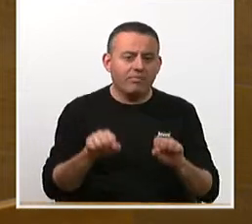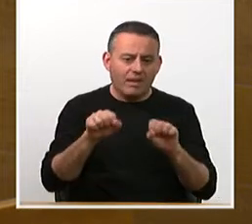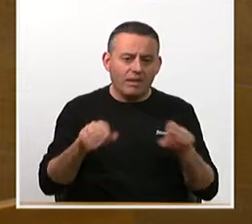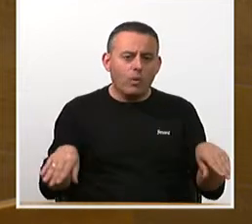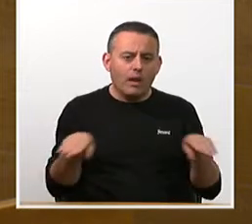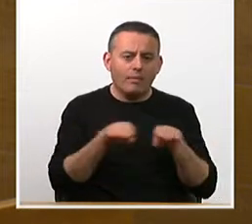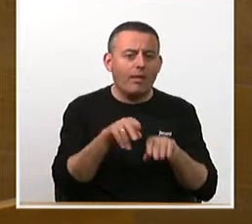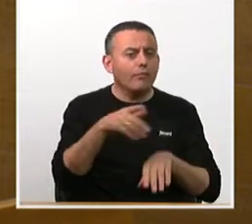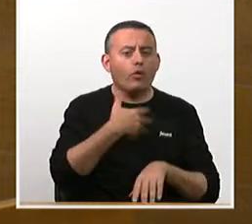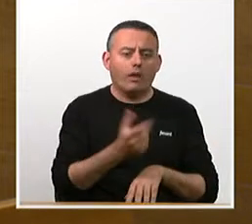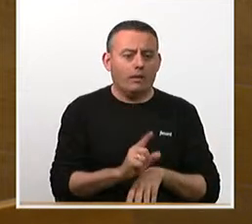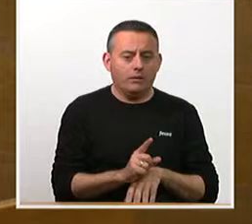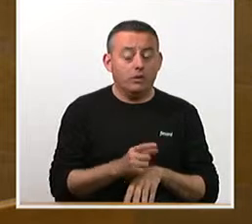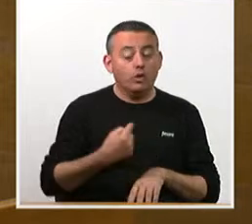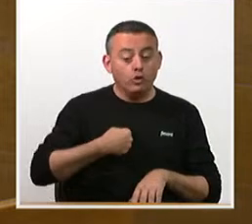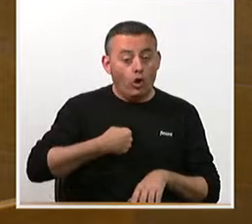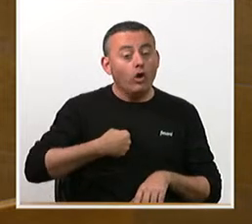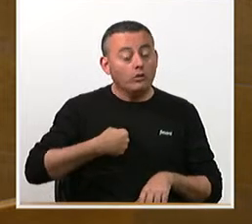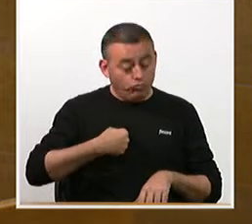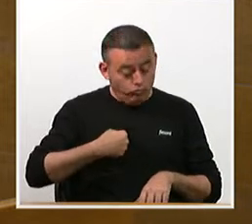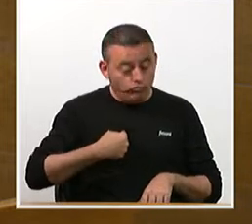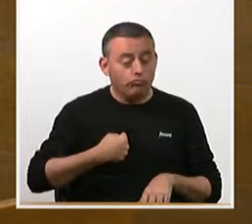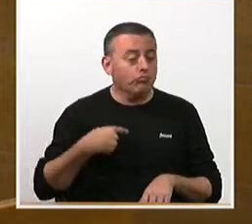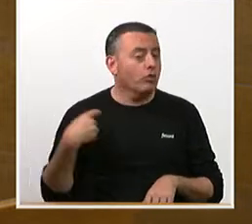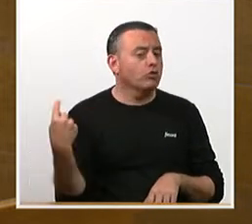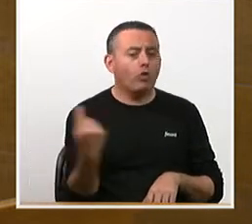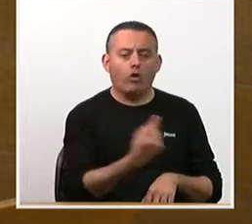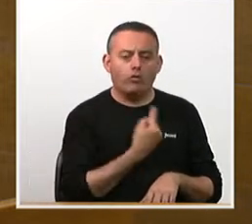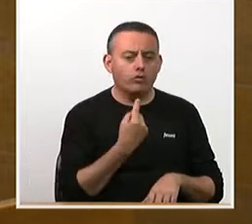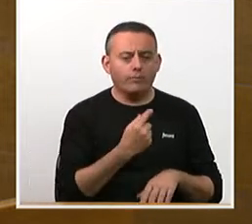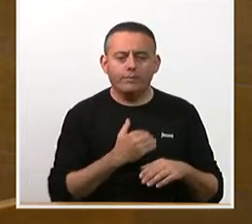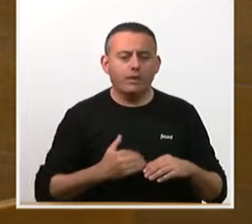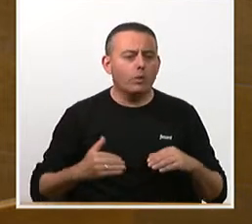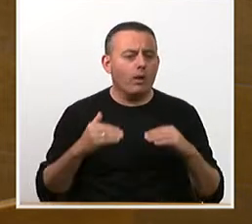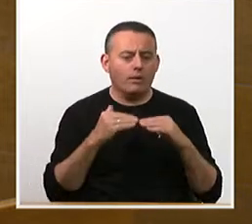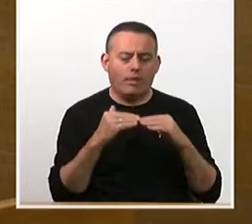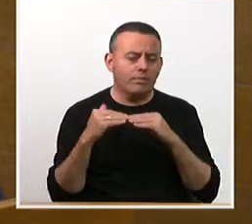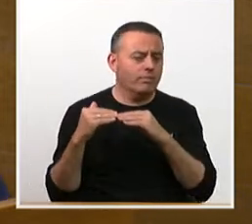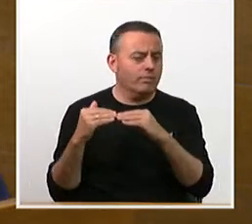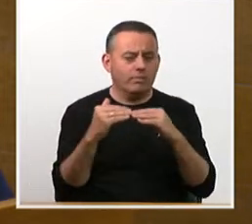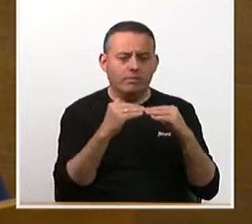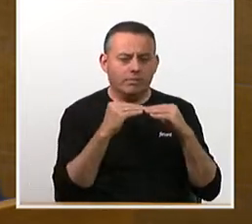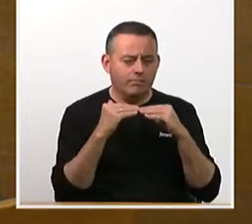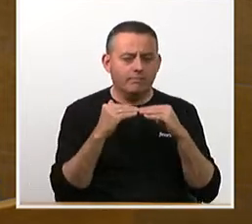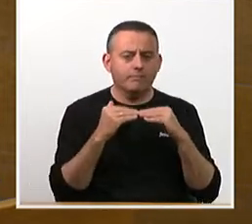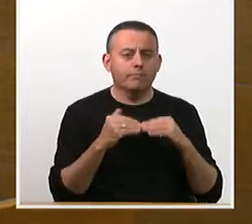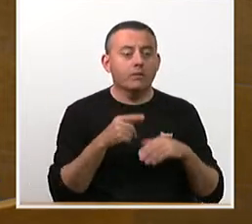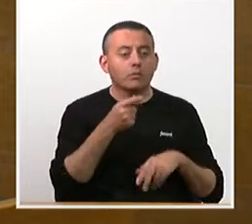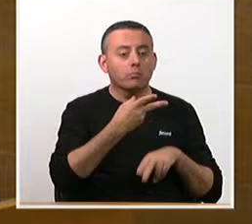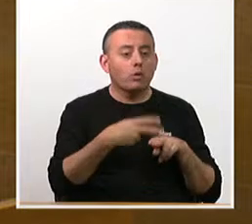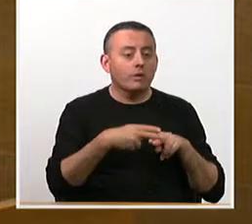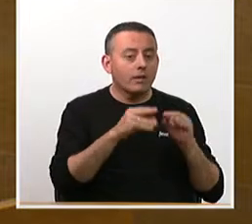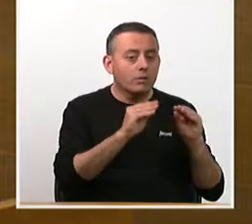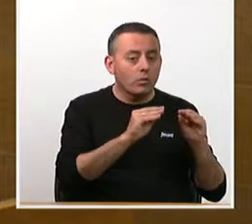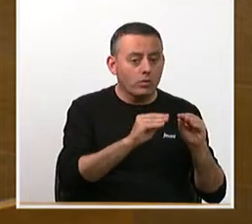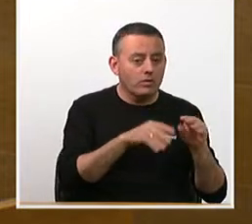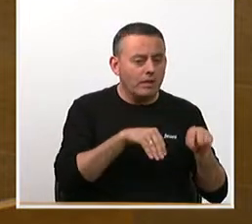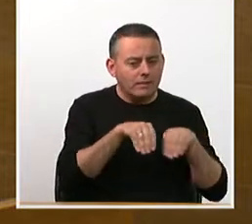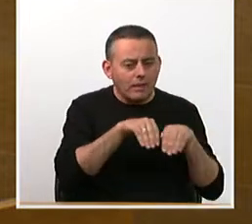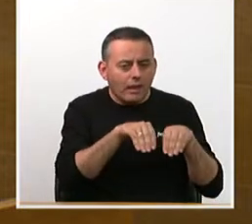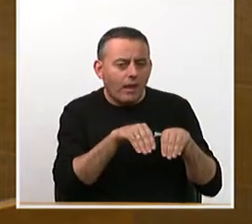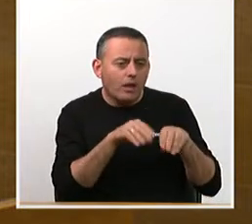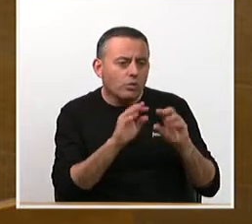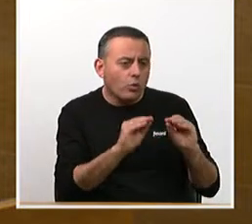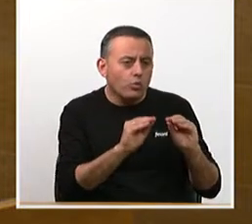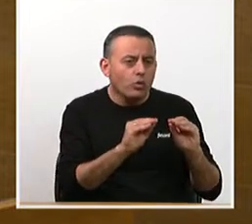las personas extinción y nosotros jamás vamos a renunciar a defender la igualdad su estrategia política porque eso es solo una estrategia política